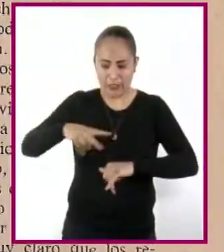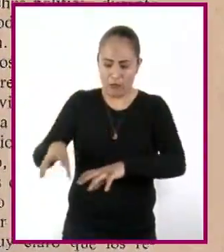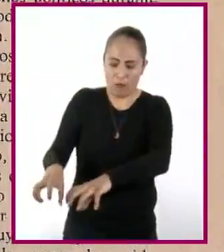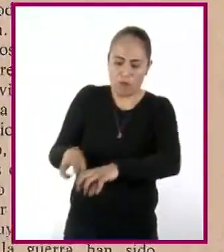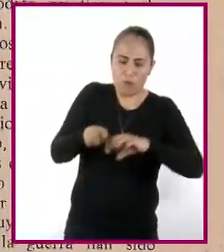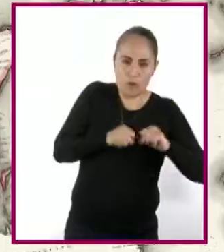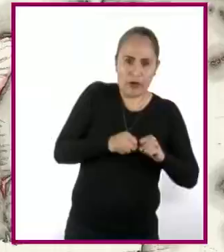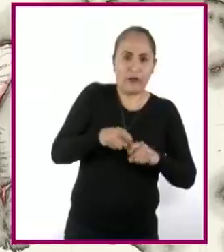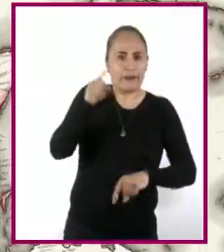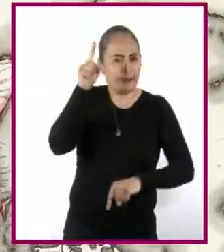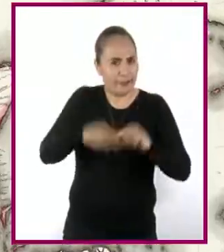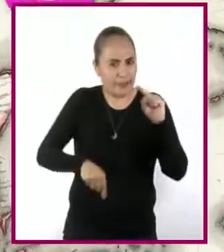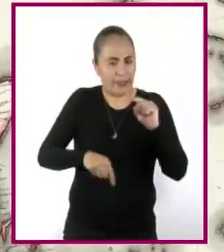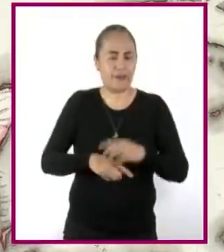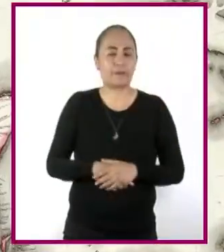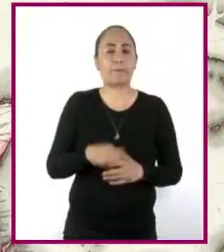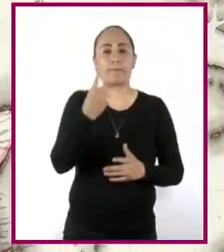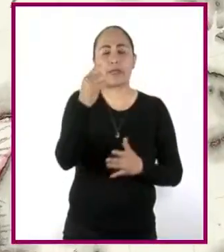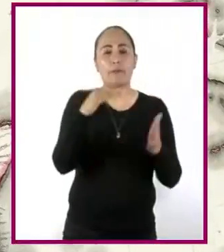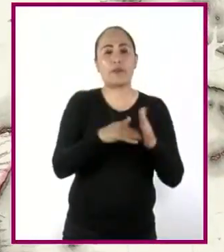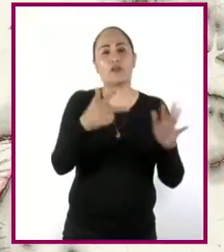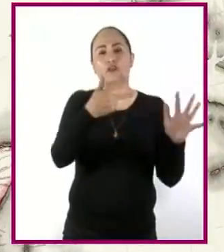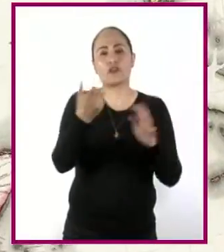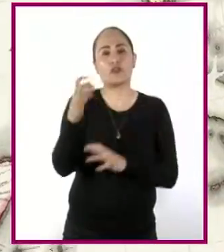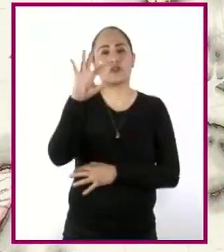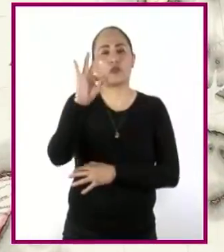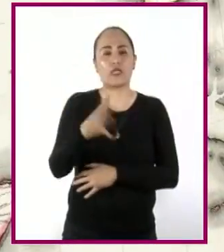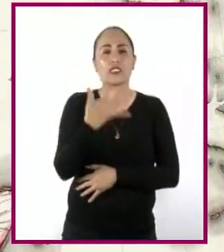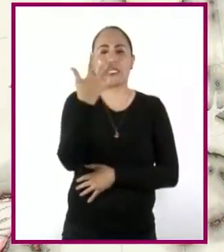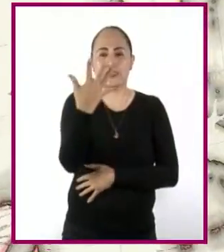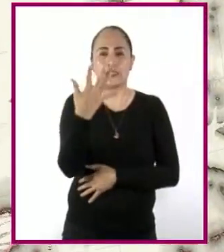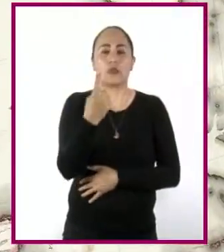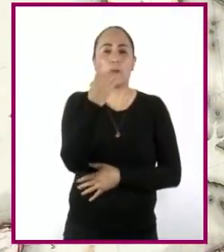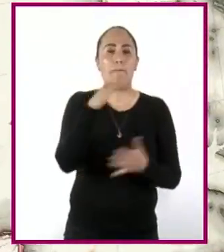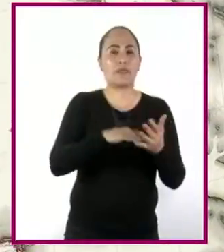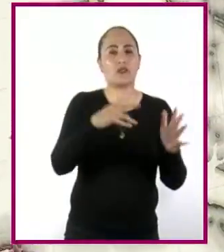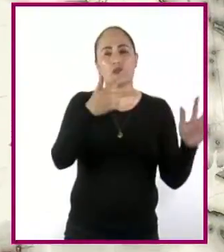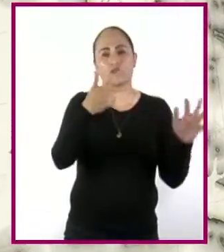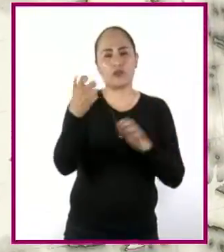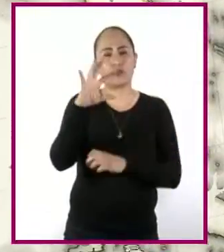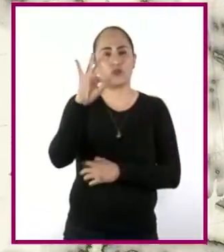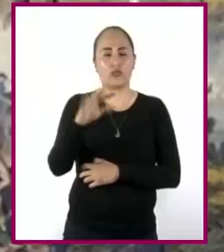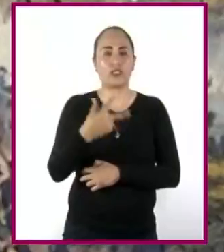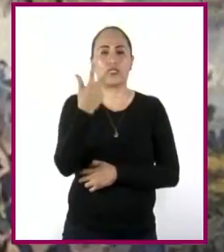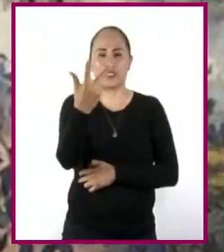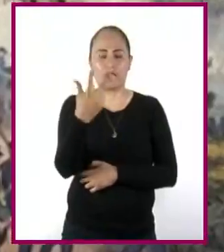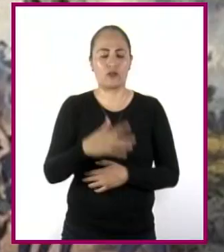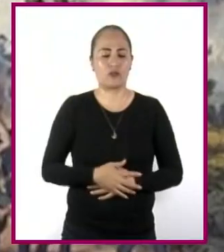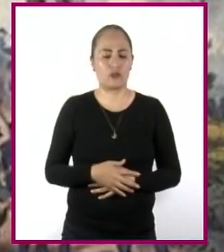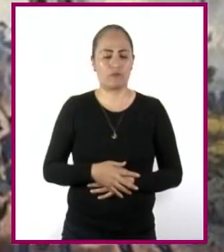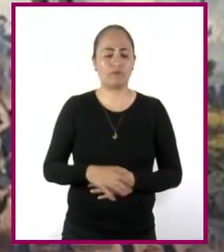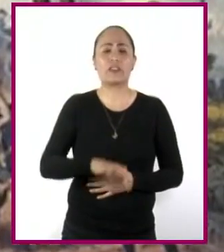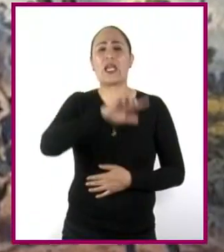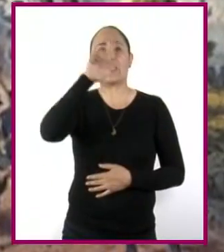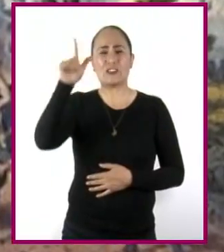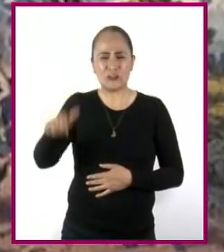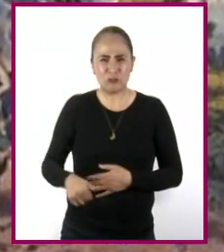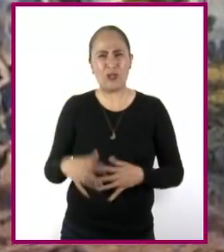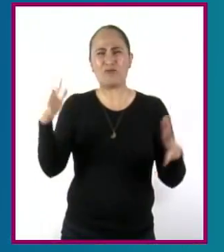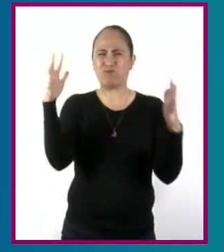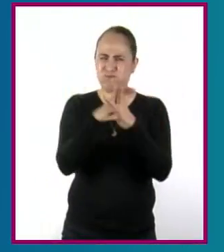nacional entre 1845 y 1848, luego de una